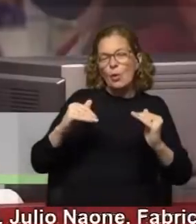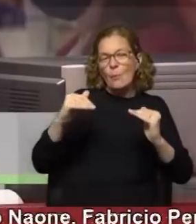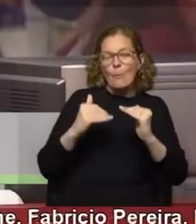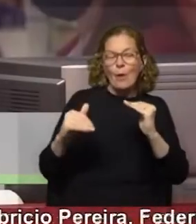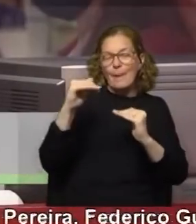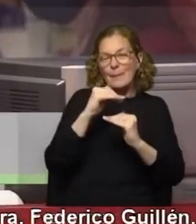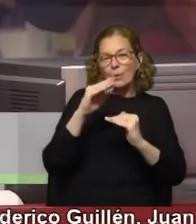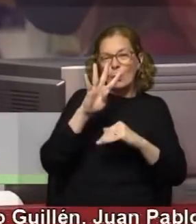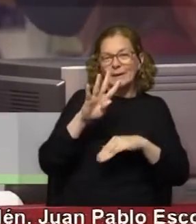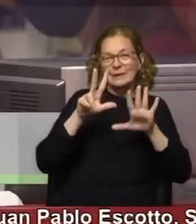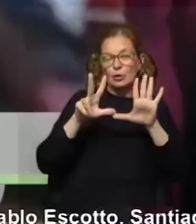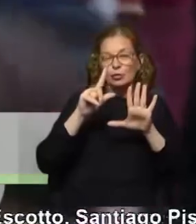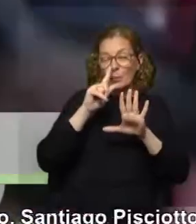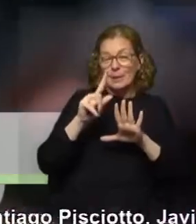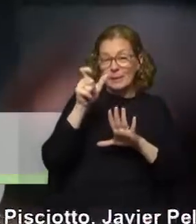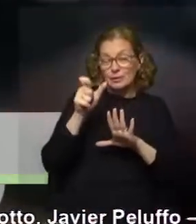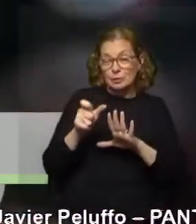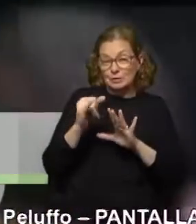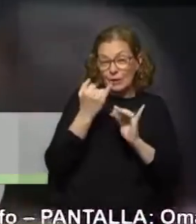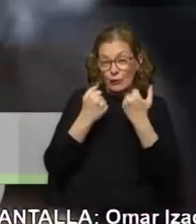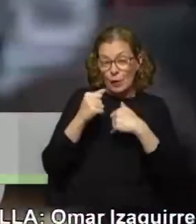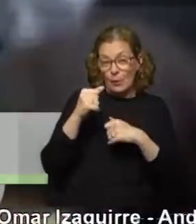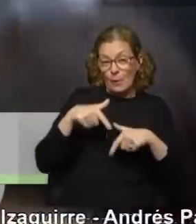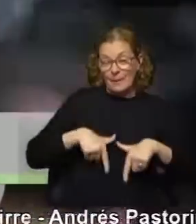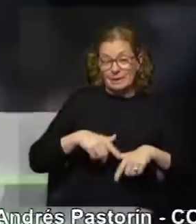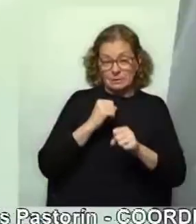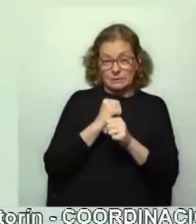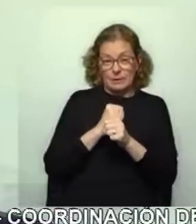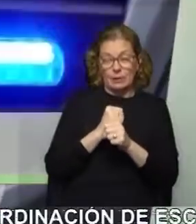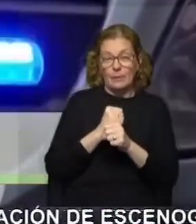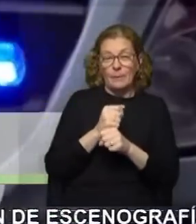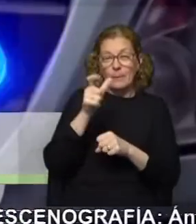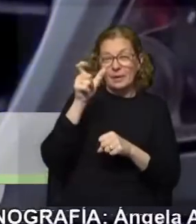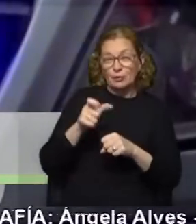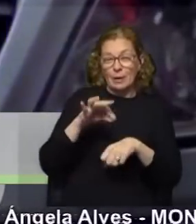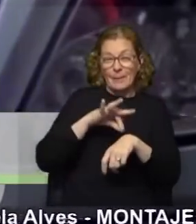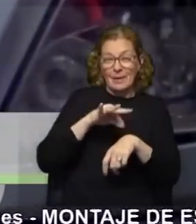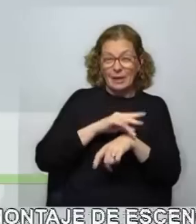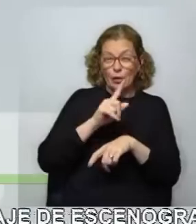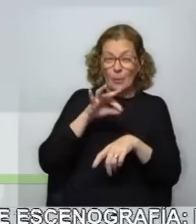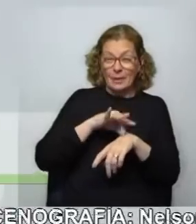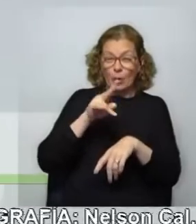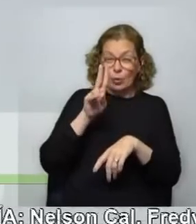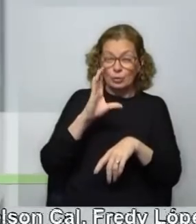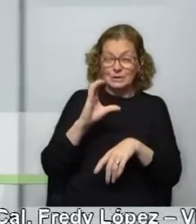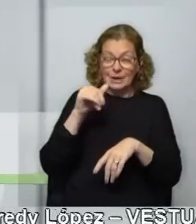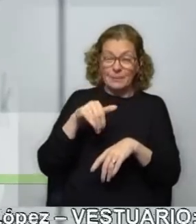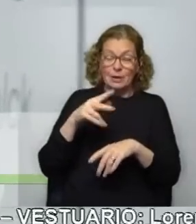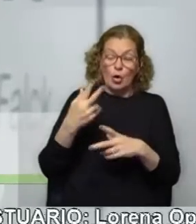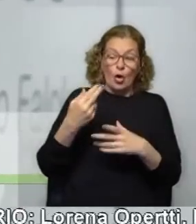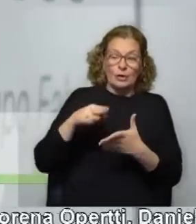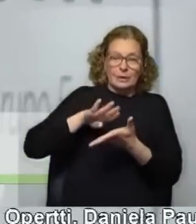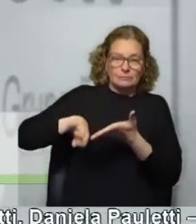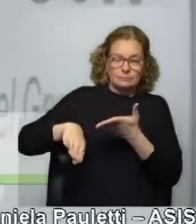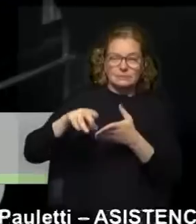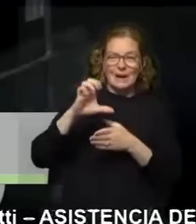por encima de las 48.000 personas informó hoy el Ministerio de trabajo personal médico y no médico de ucm denuncia recortes de